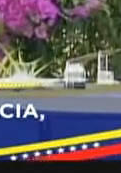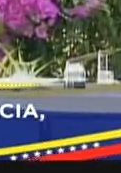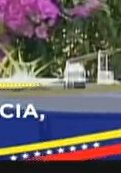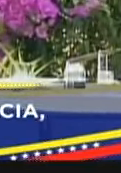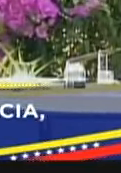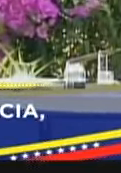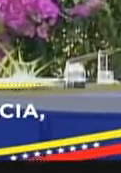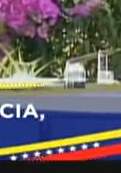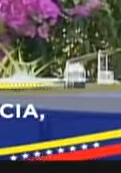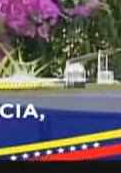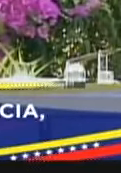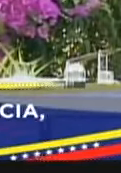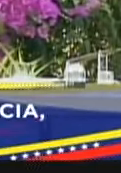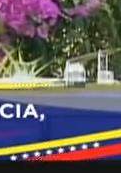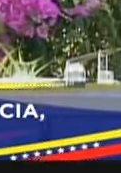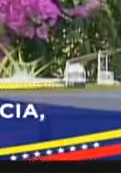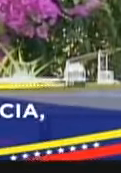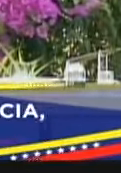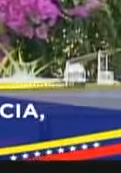Dígame un nombre.